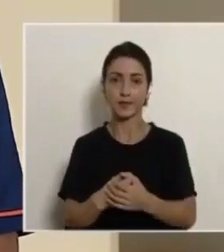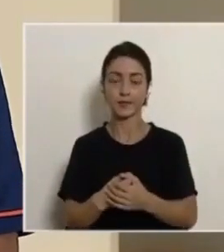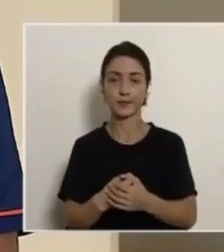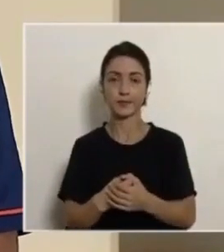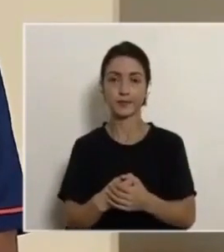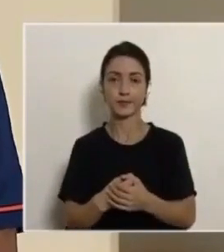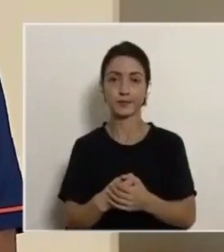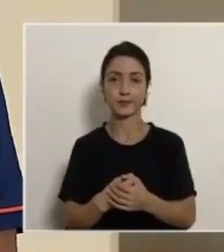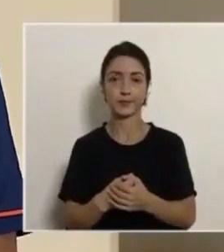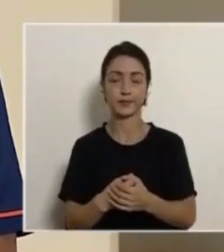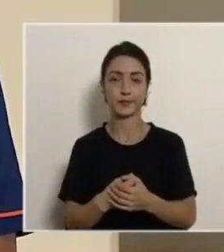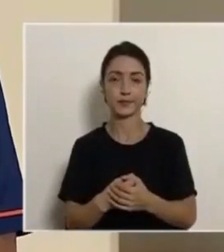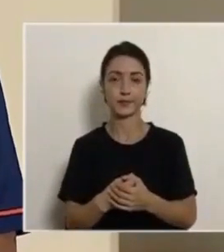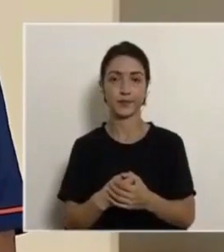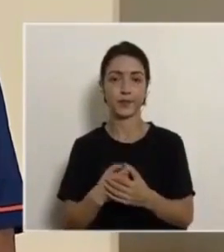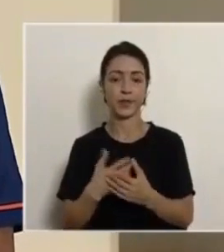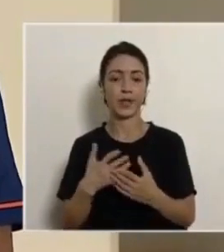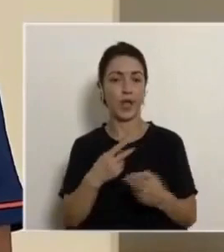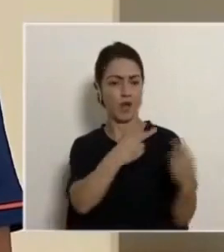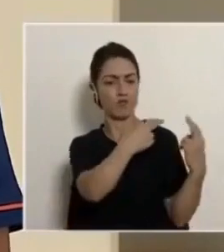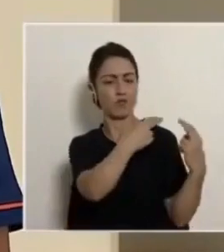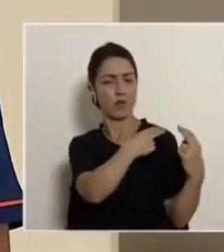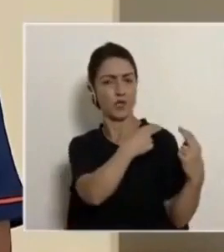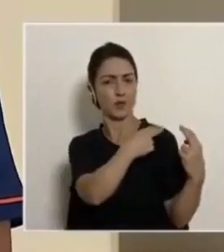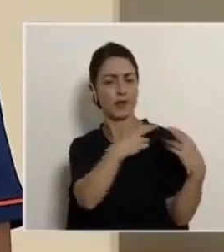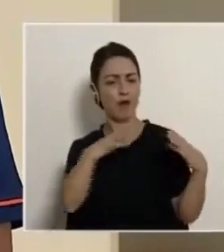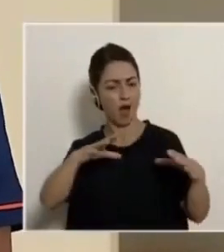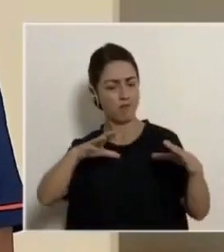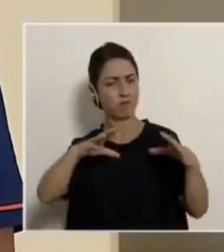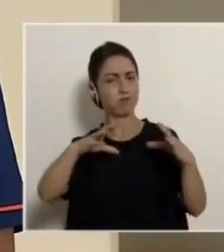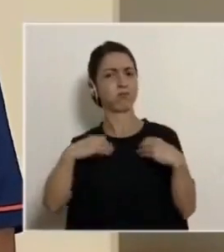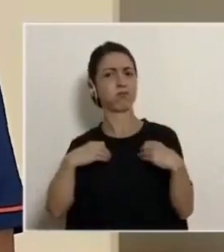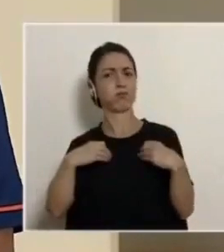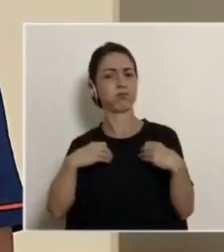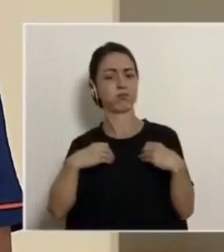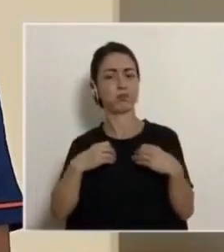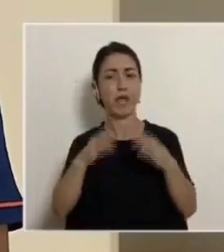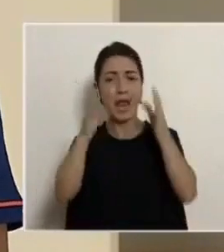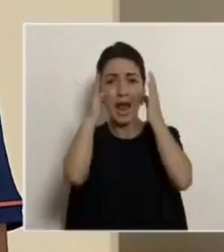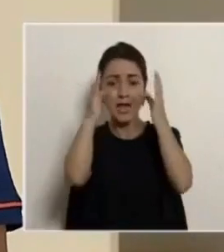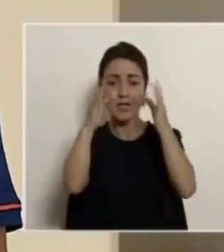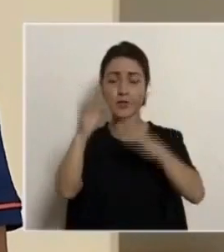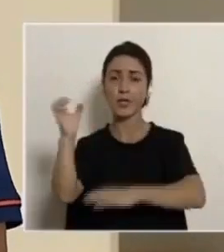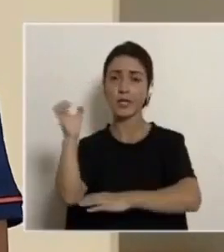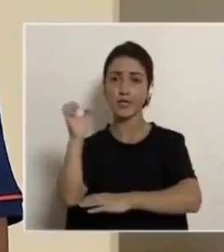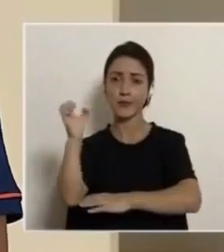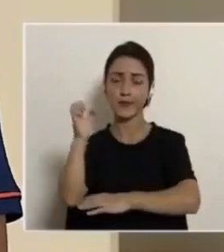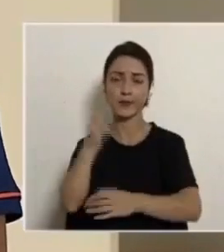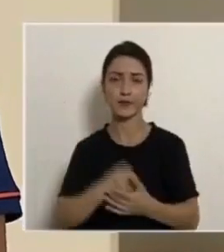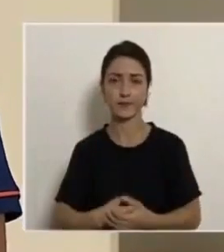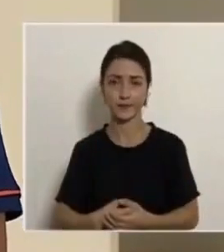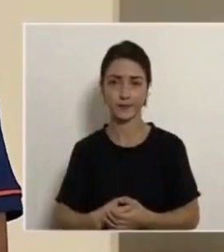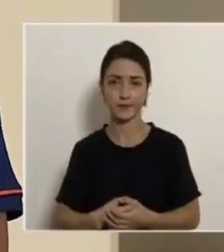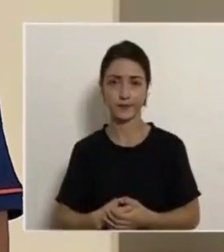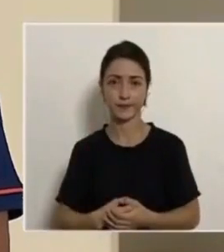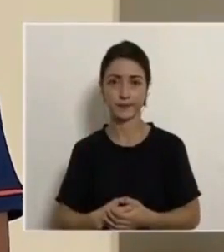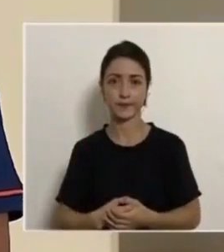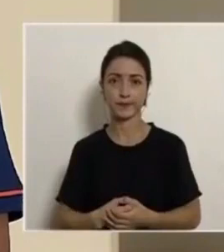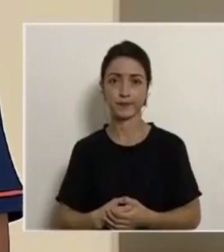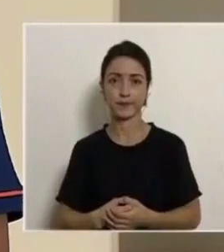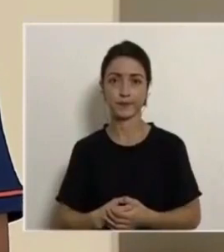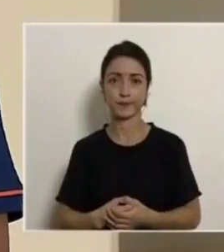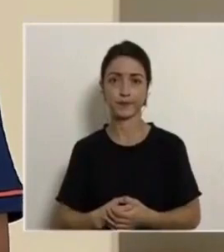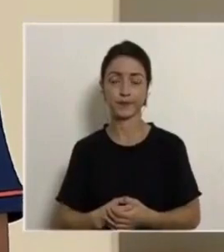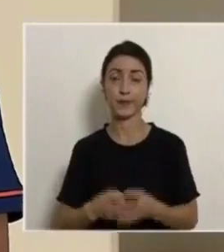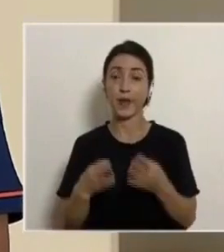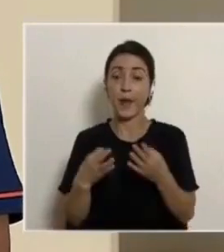tomar nuestra dosis o nuestra cuota de responsabilidad en el marco de la atención de esta emergencia sanitaria, para